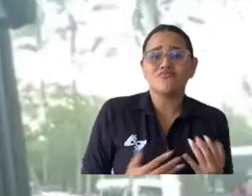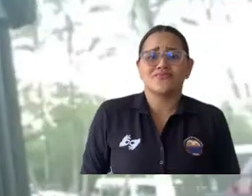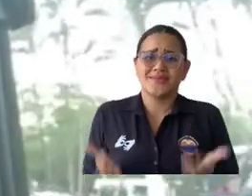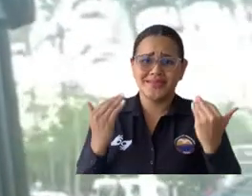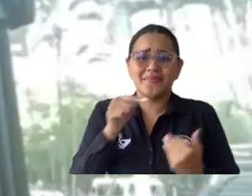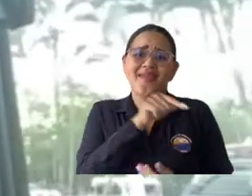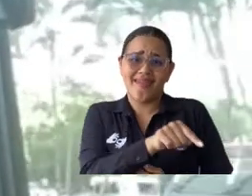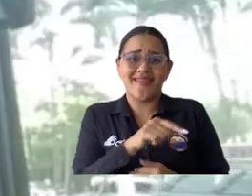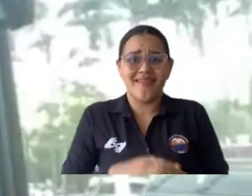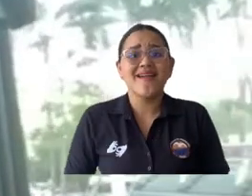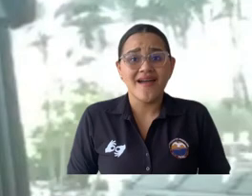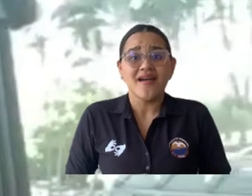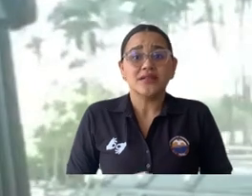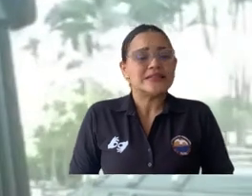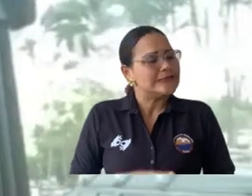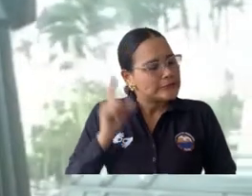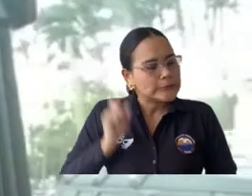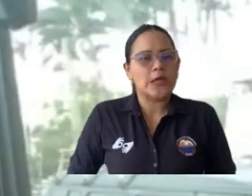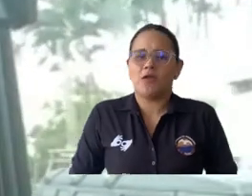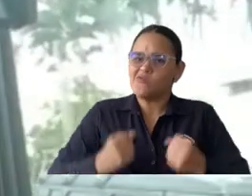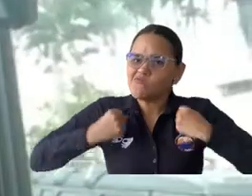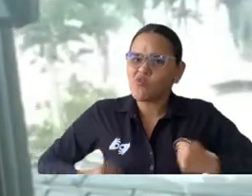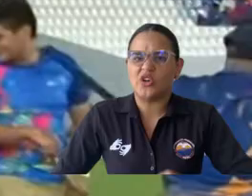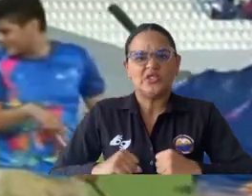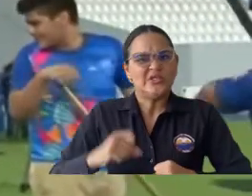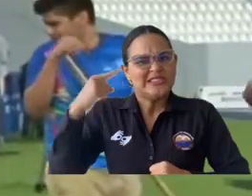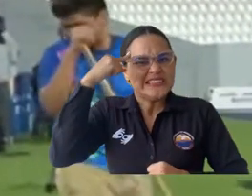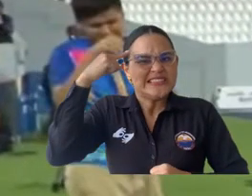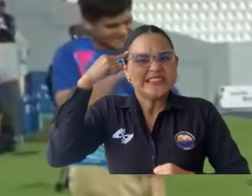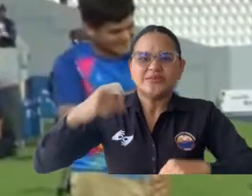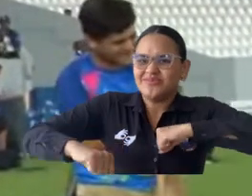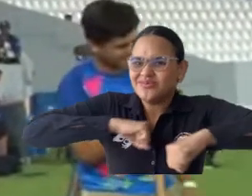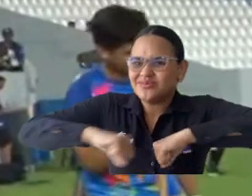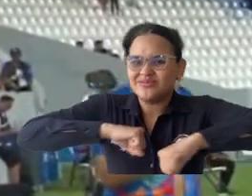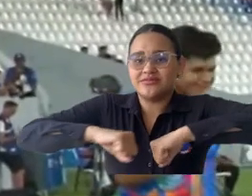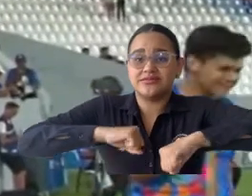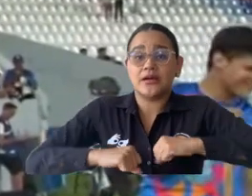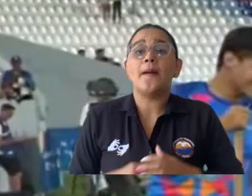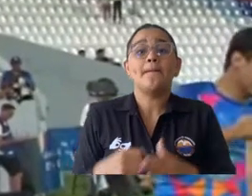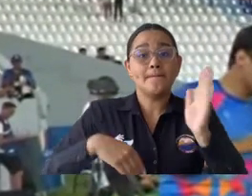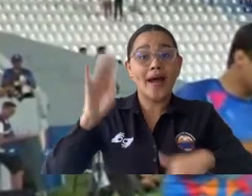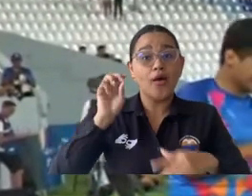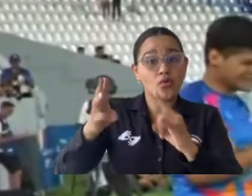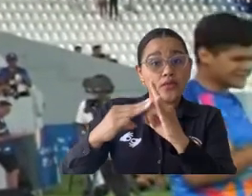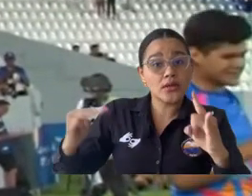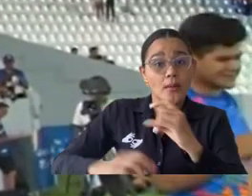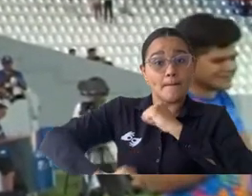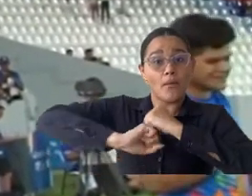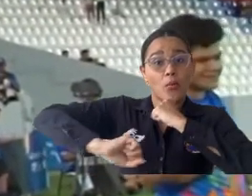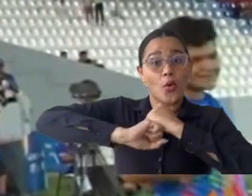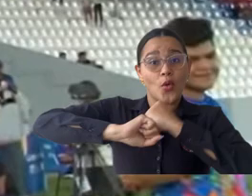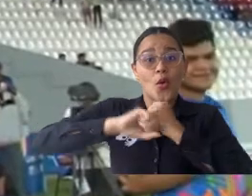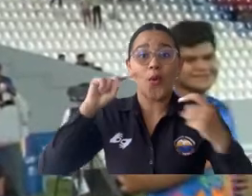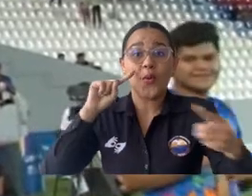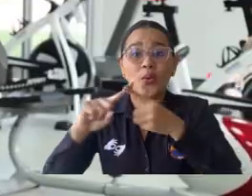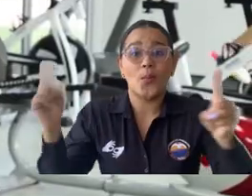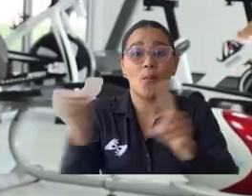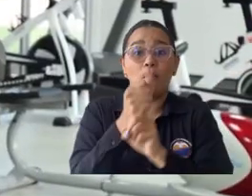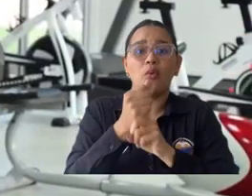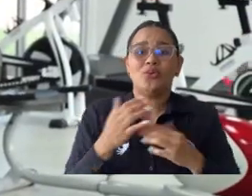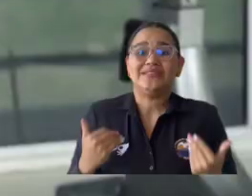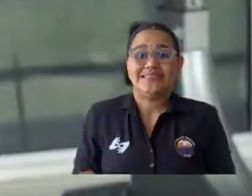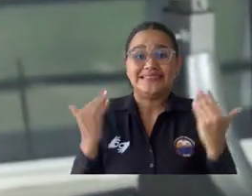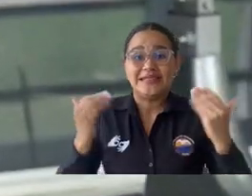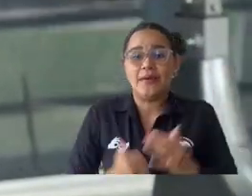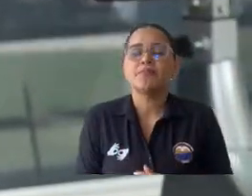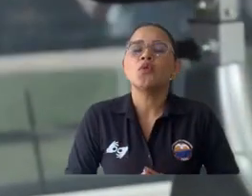darlo en firme y no dudar, porque si dudas pues nunca vas a terminar de darlo. El apoyo que nosotros recibimos de la universidad es fantástico, entonces es un logro que nos llena de mucho